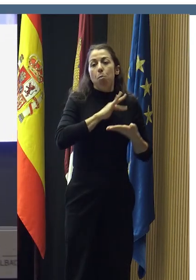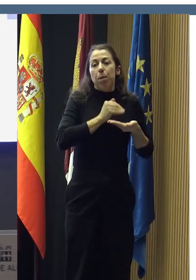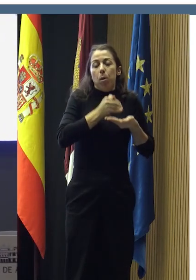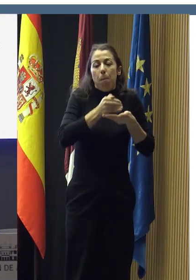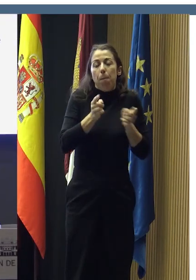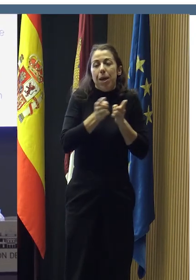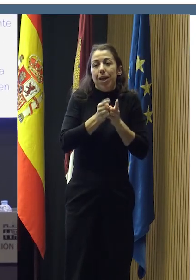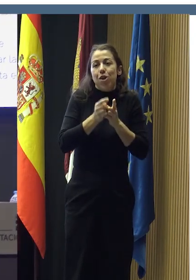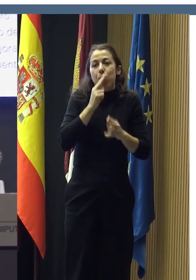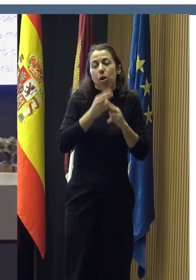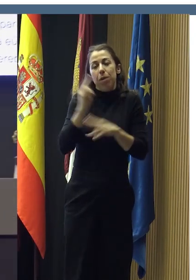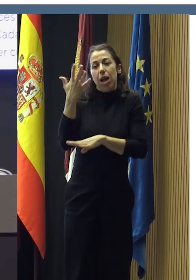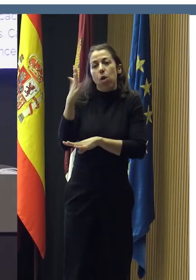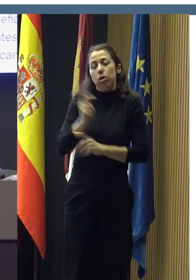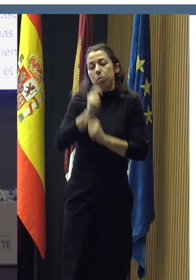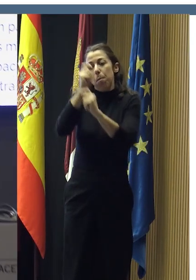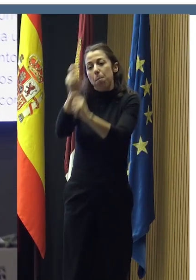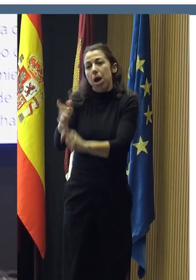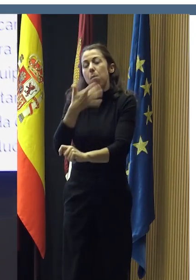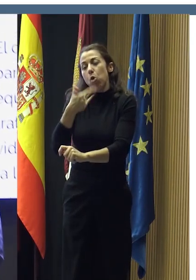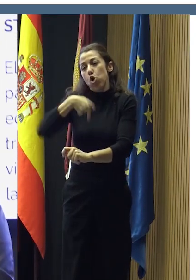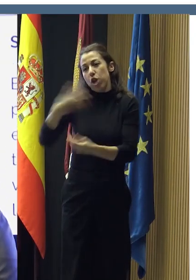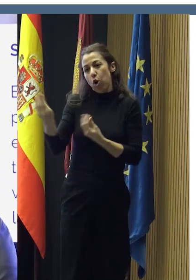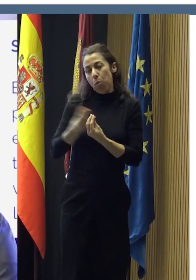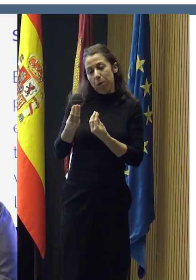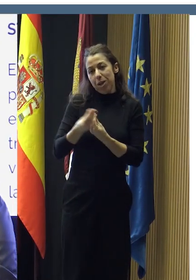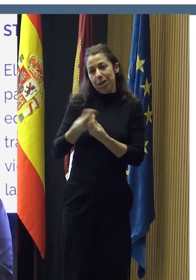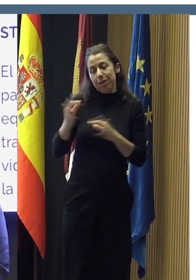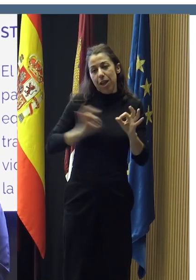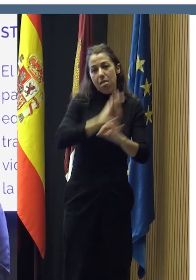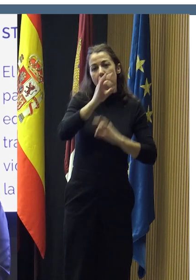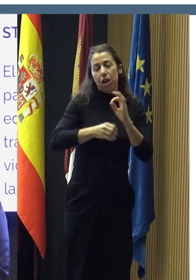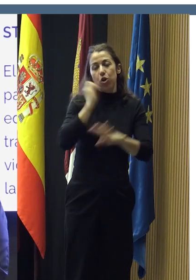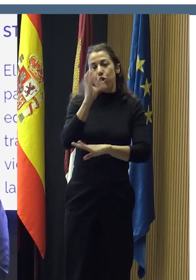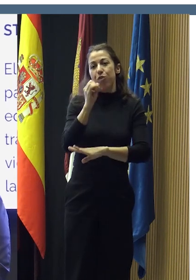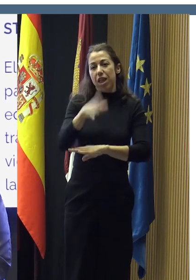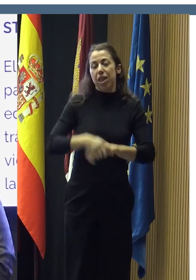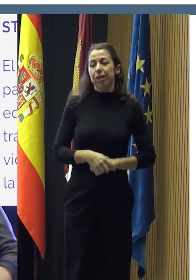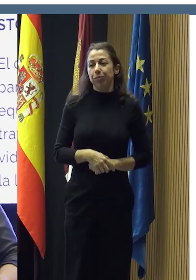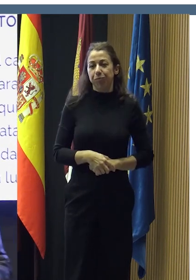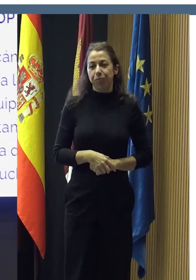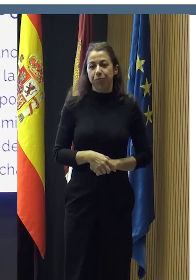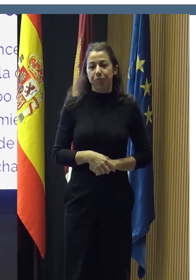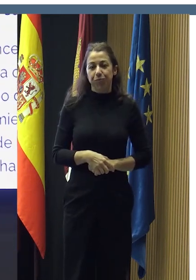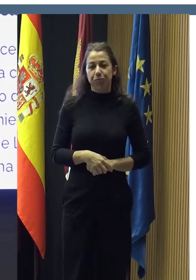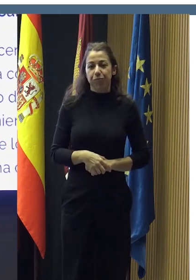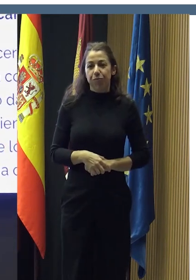obsequio en nombre de Aluex por habernos acompañado en este ciclo de conferencias. Vale.